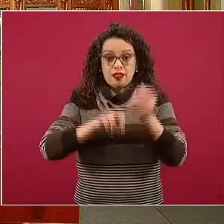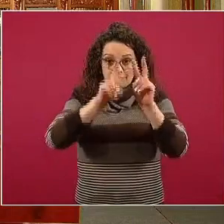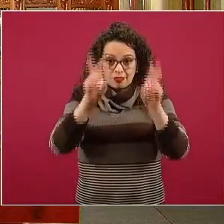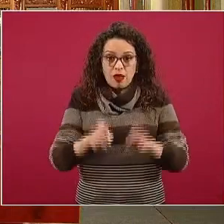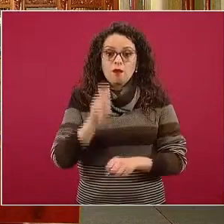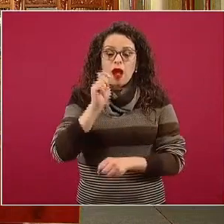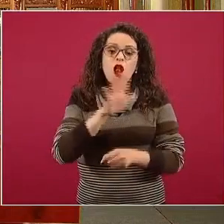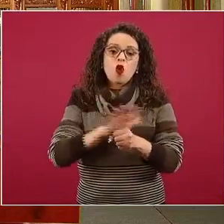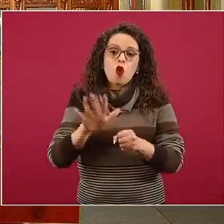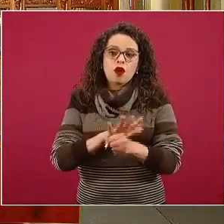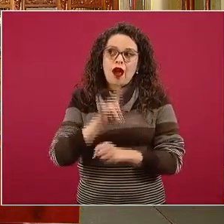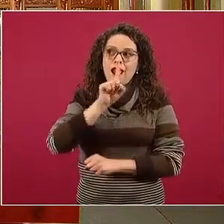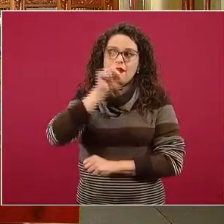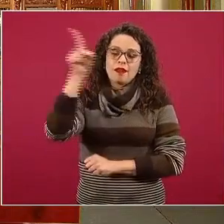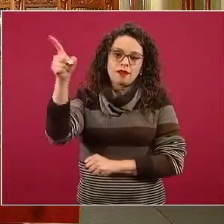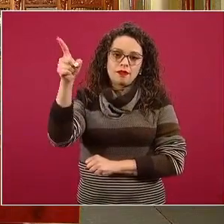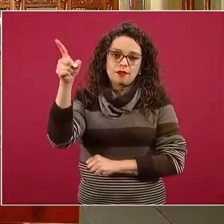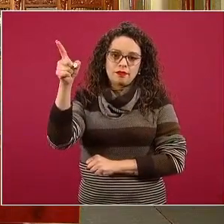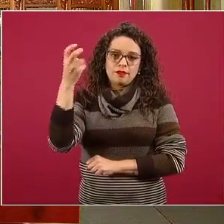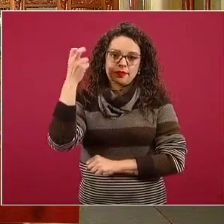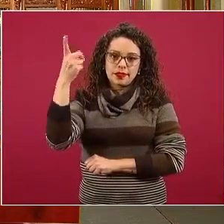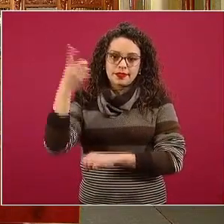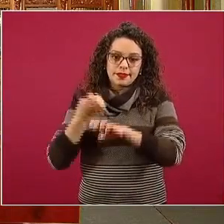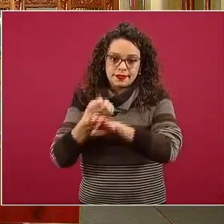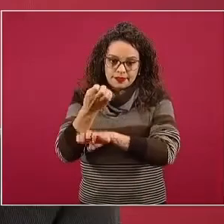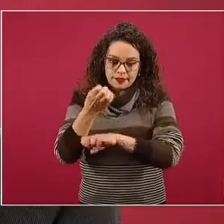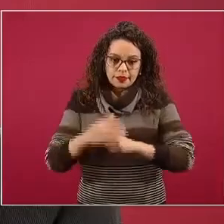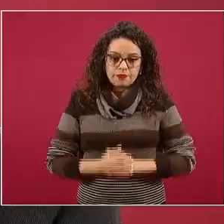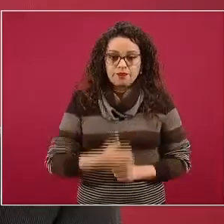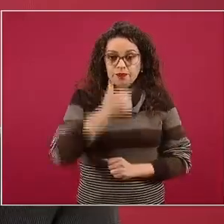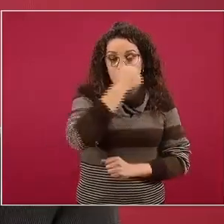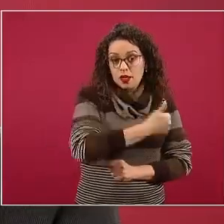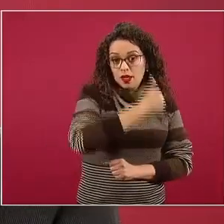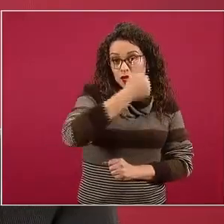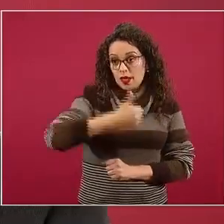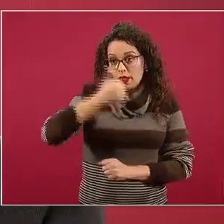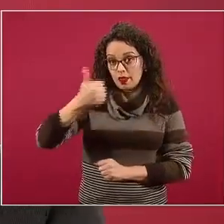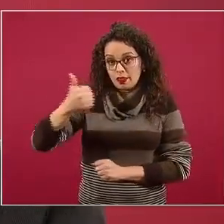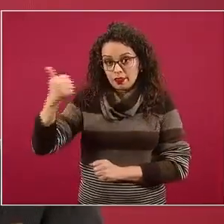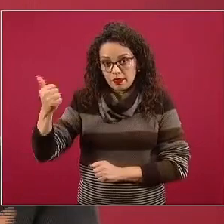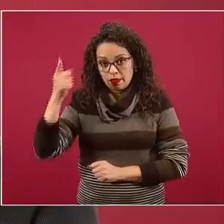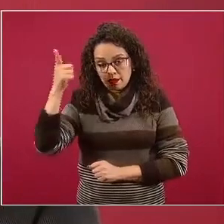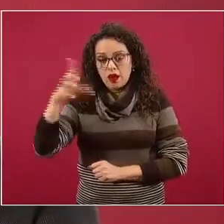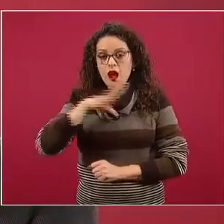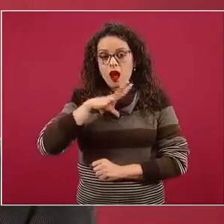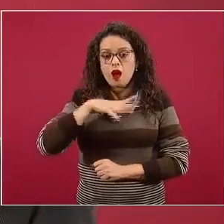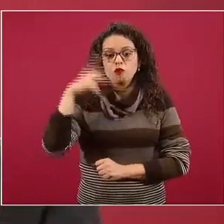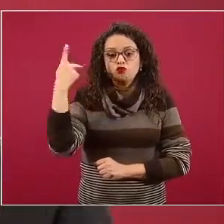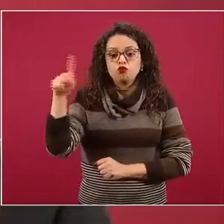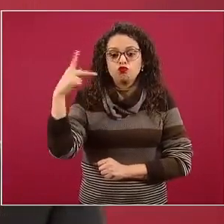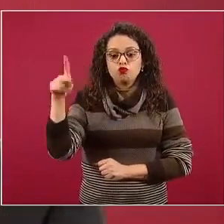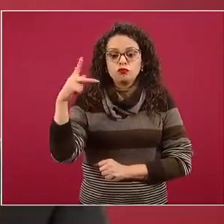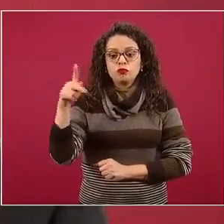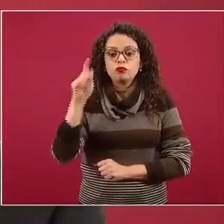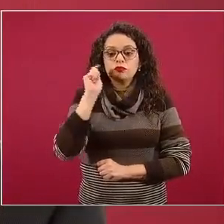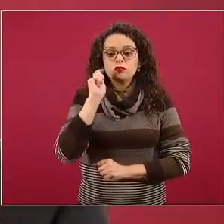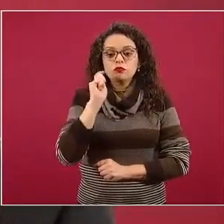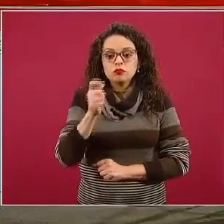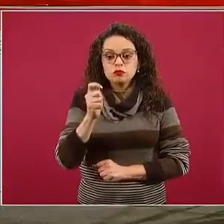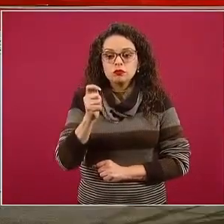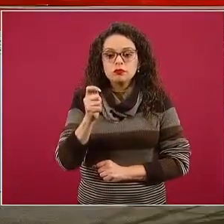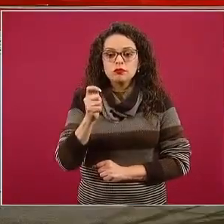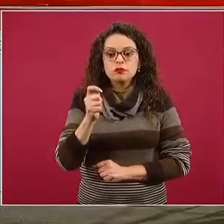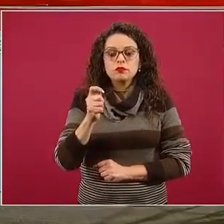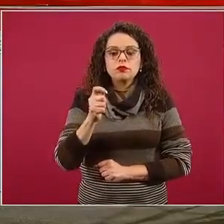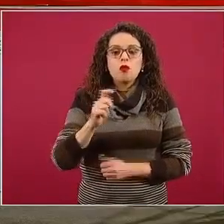esto debe quedar también muy claro. Cada entidad federativa, cada estado tiene sus propias capacidades establecidas